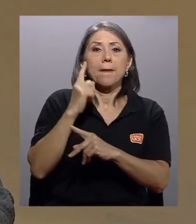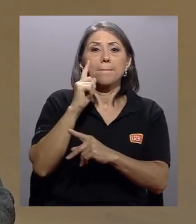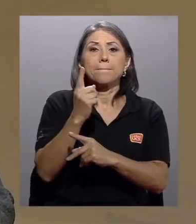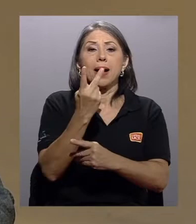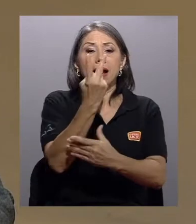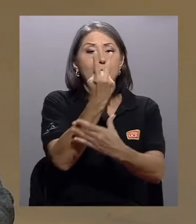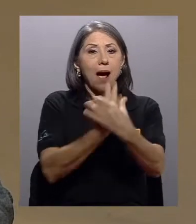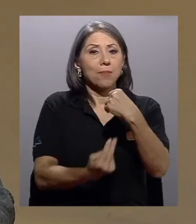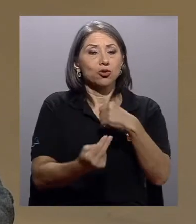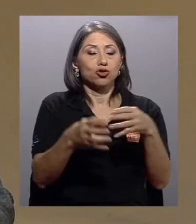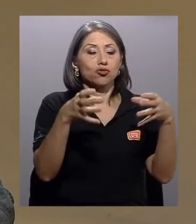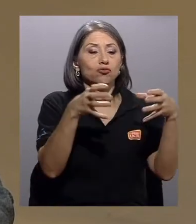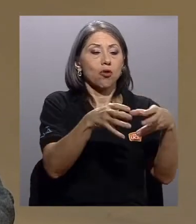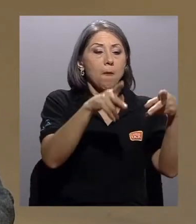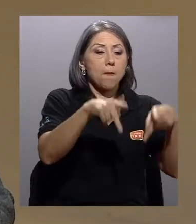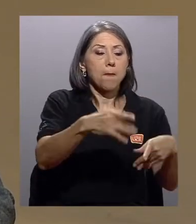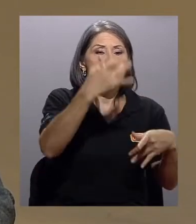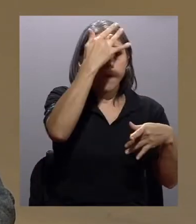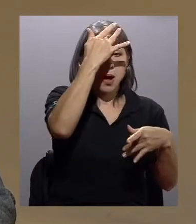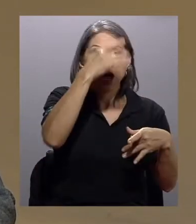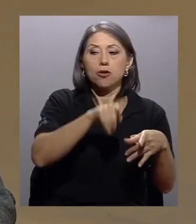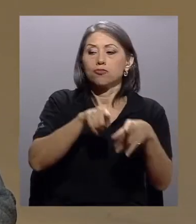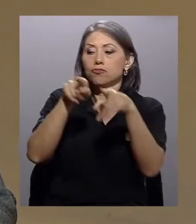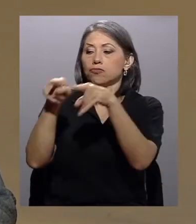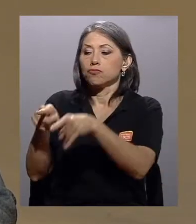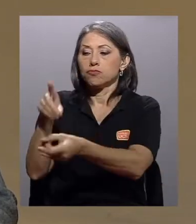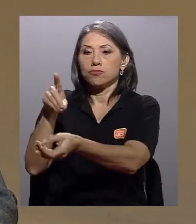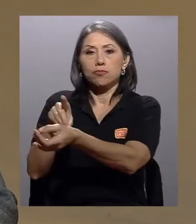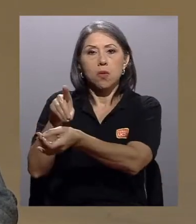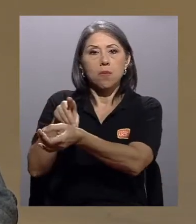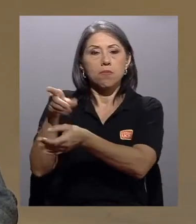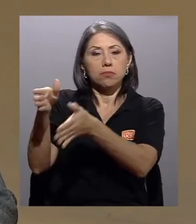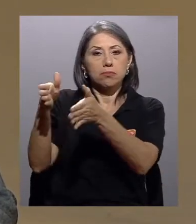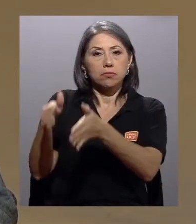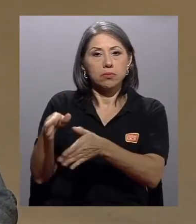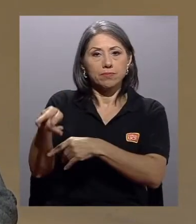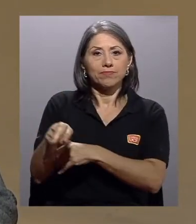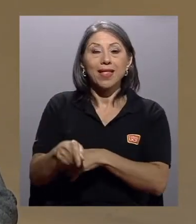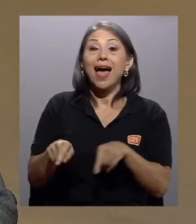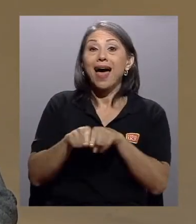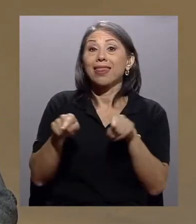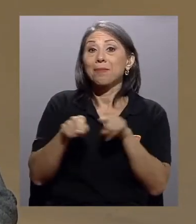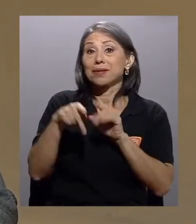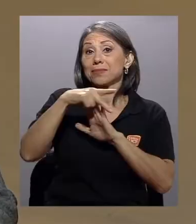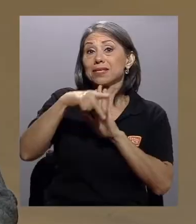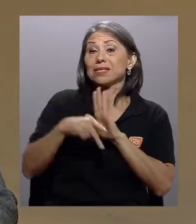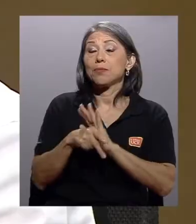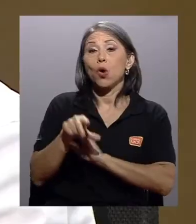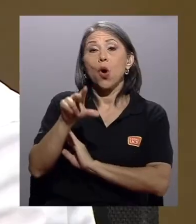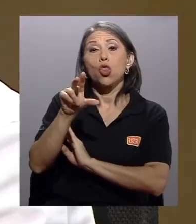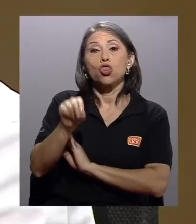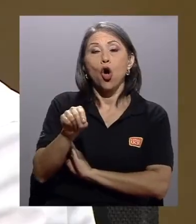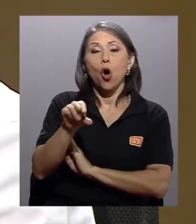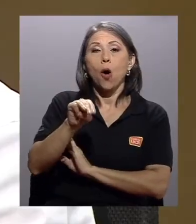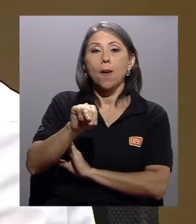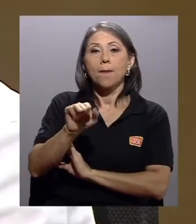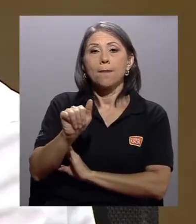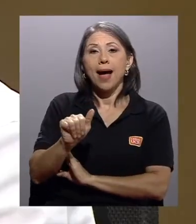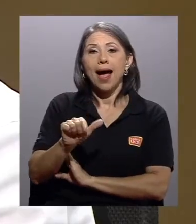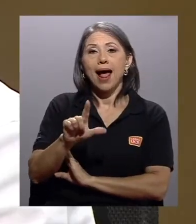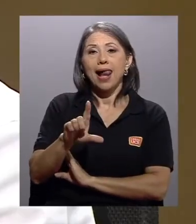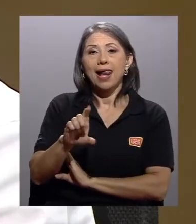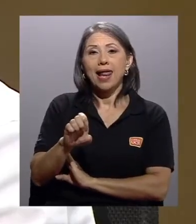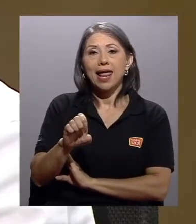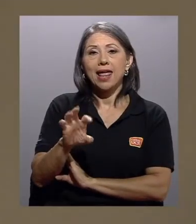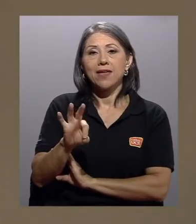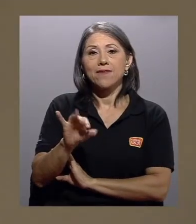decirlo, para ambas partes. En este sentido, además de la no maleficencia, se podría tomar